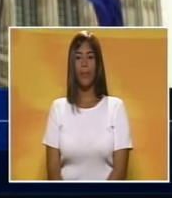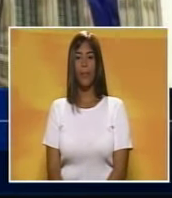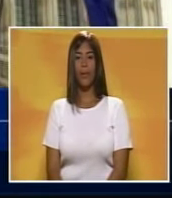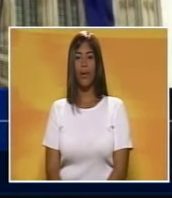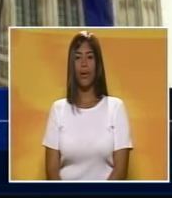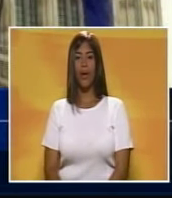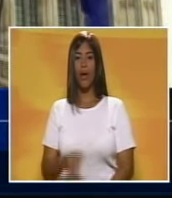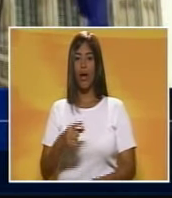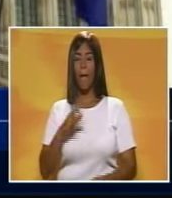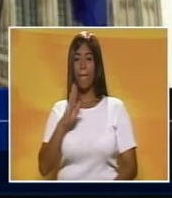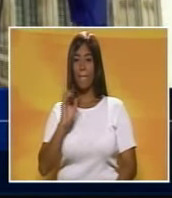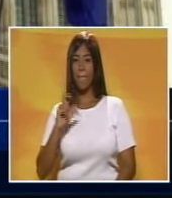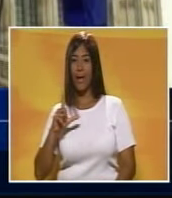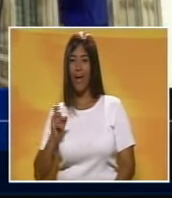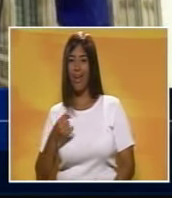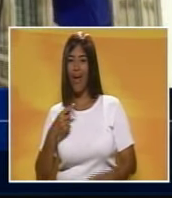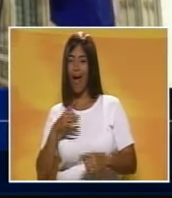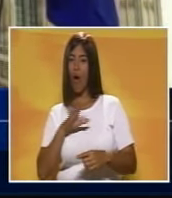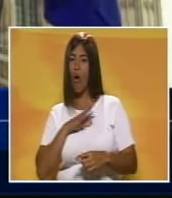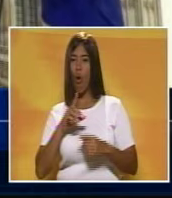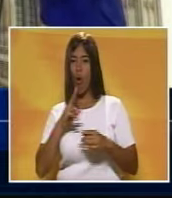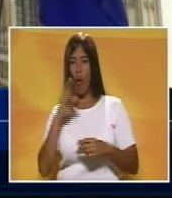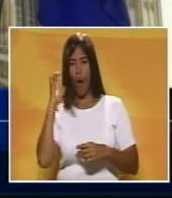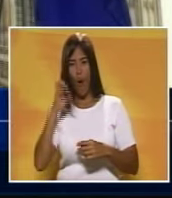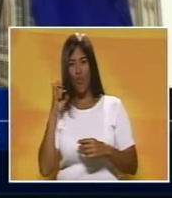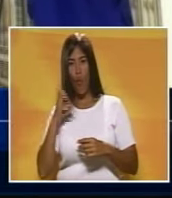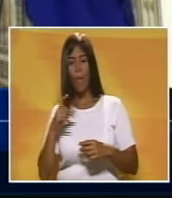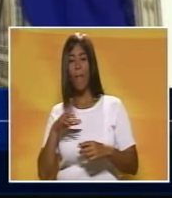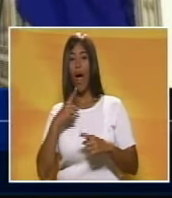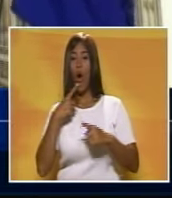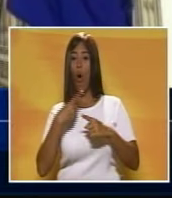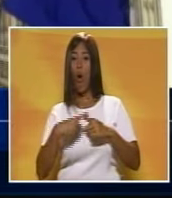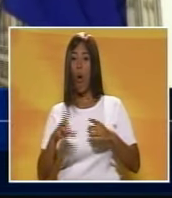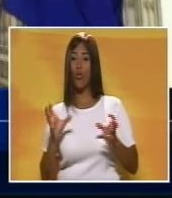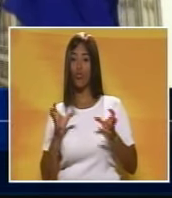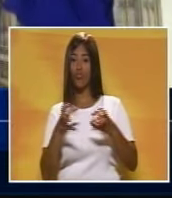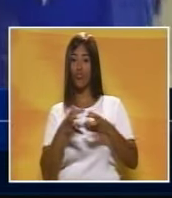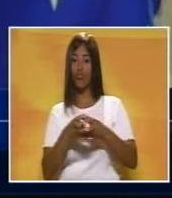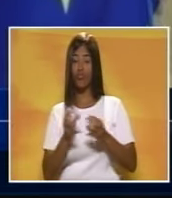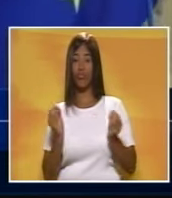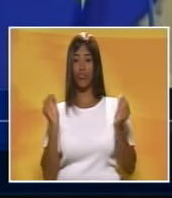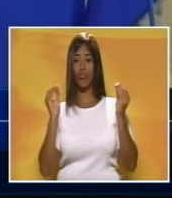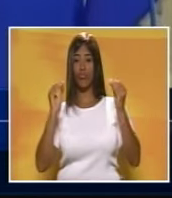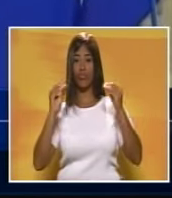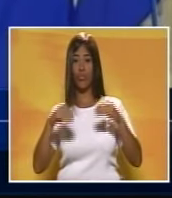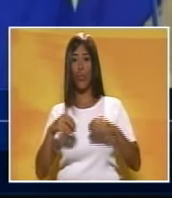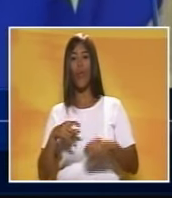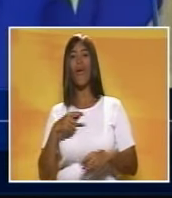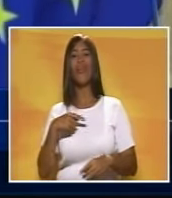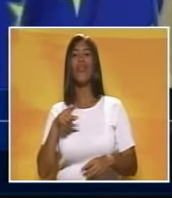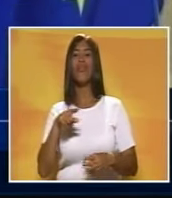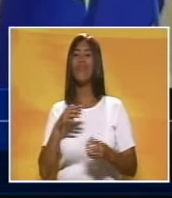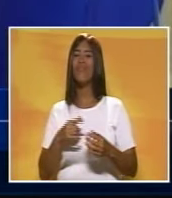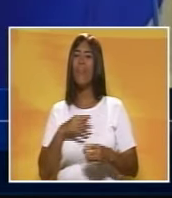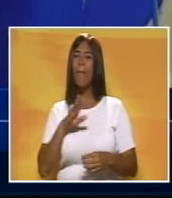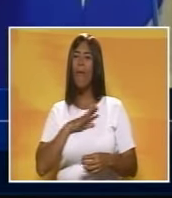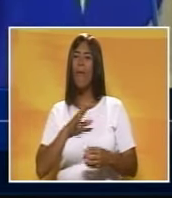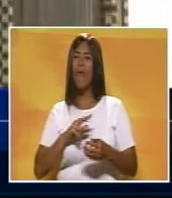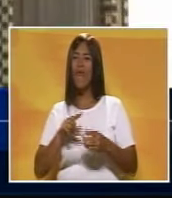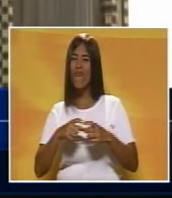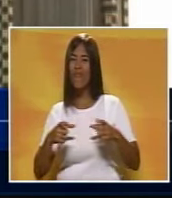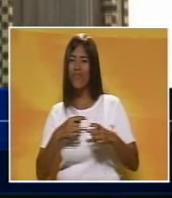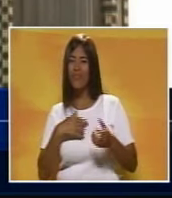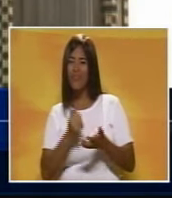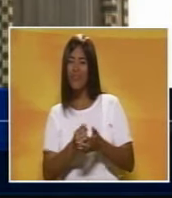En Bélgica, el Pleno del Parlamento Europeo aprobó el acuerdo para reformar la política sobre visados a los británicos tras el